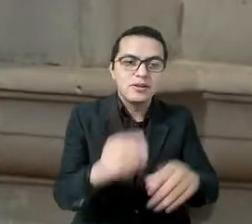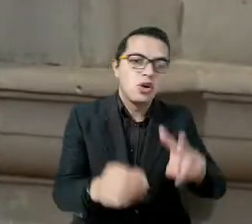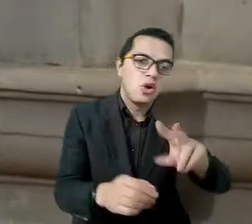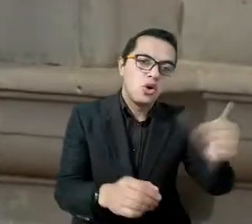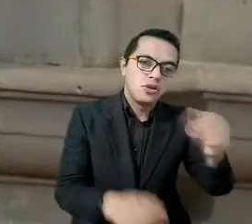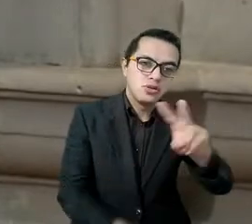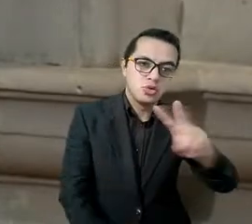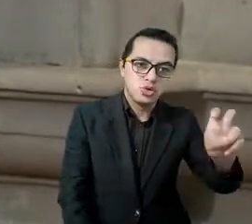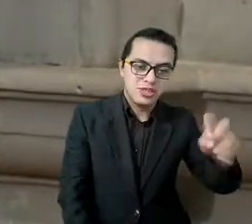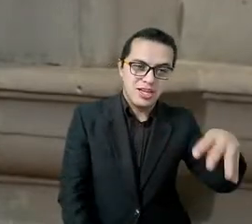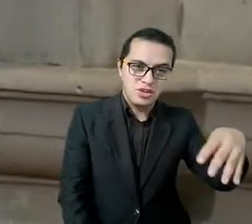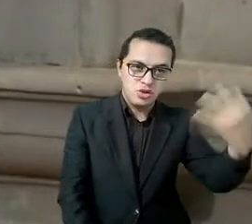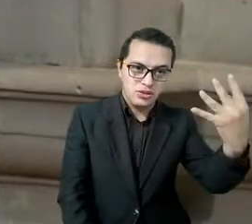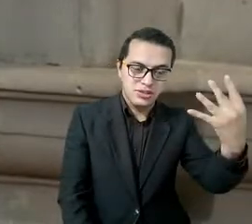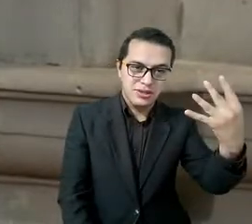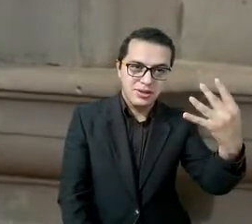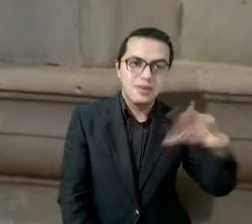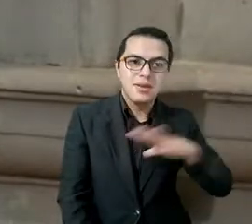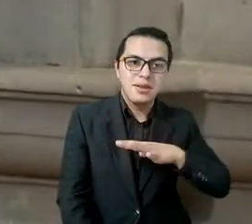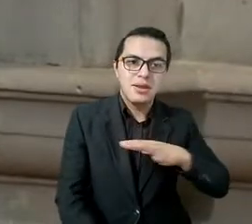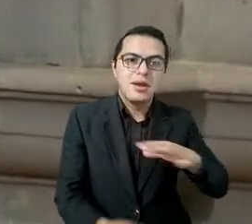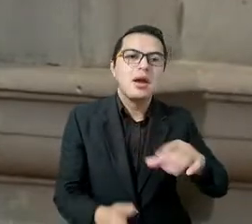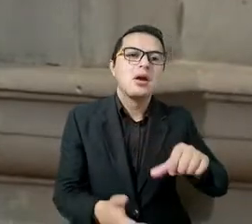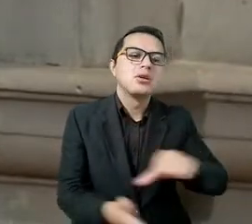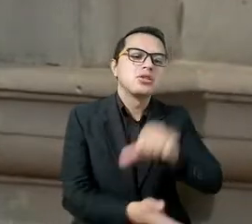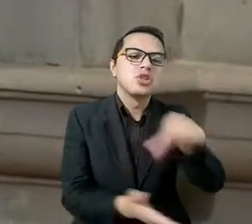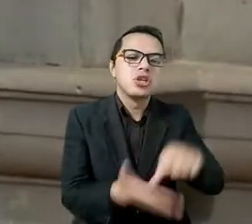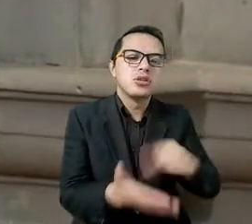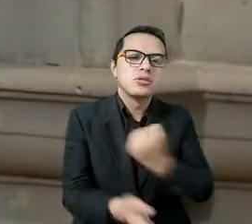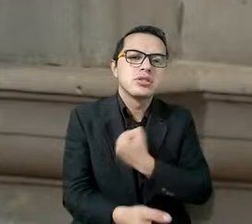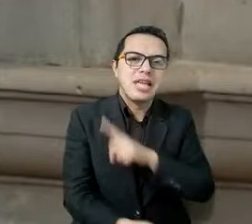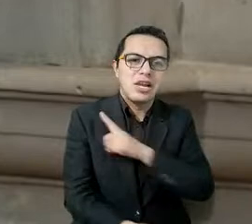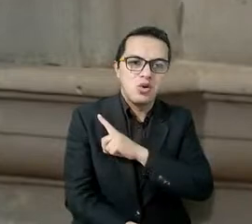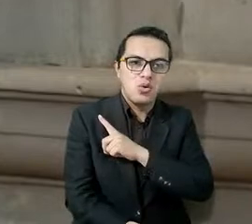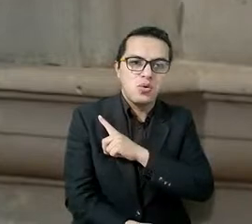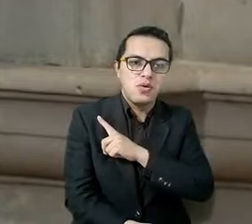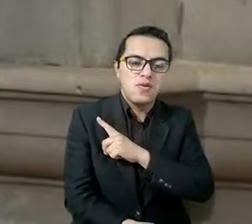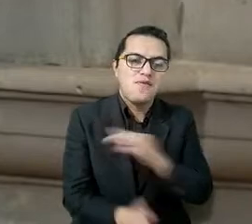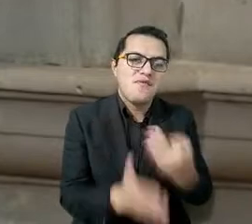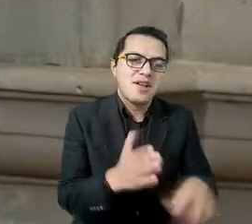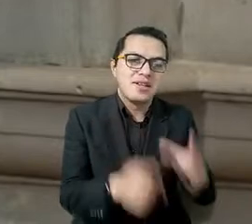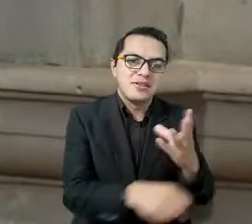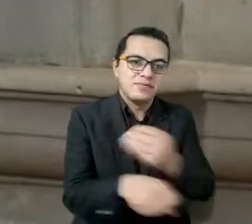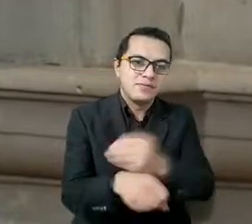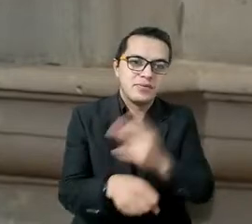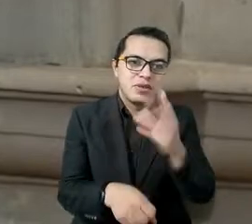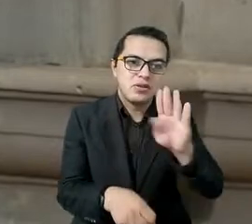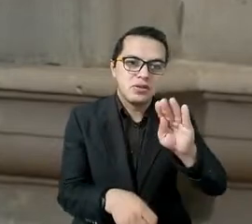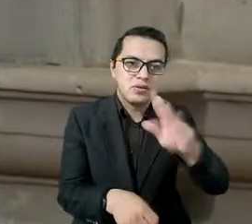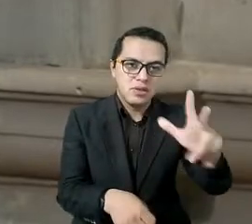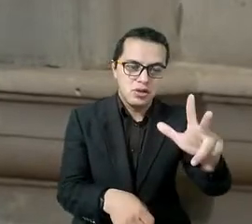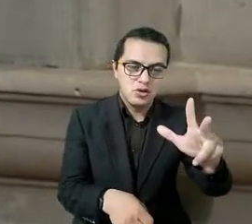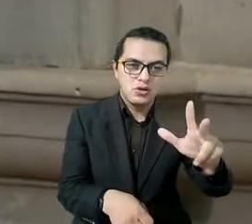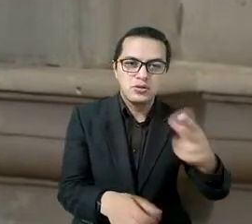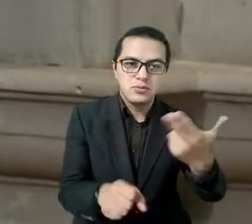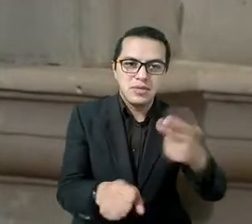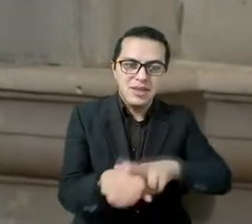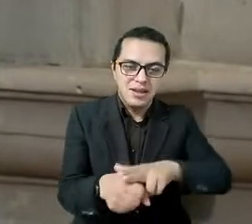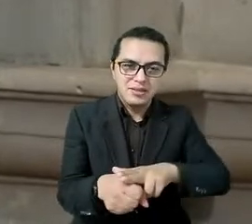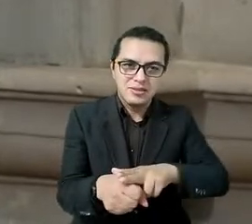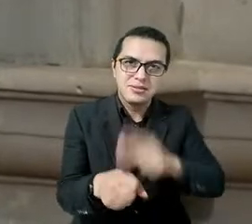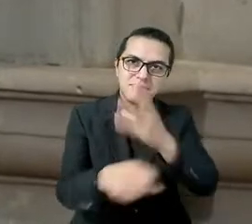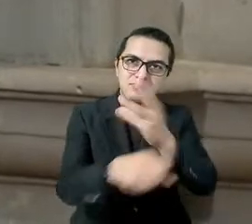corresponden a centros de salud, 98 a hospitales, 4 establecimientos de apoyo y 1 es